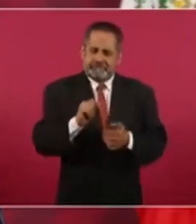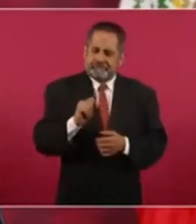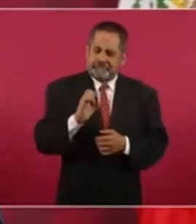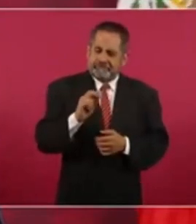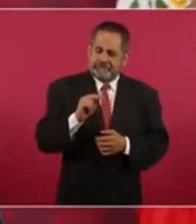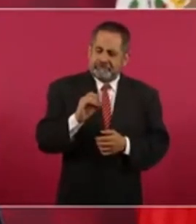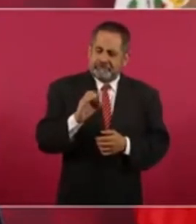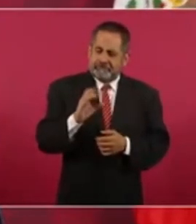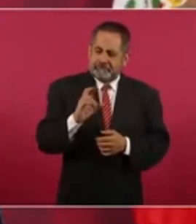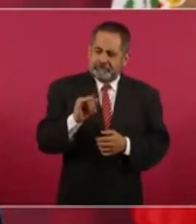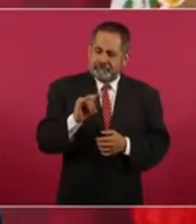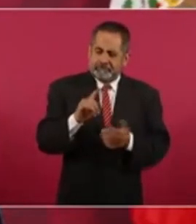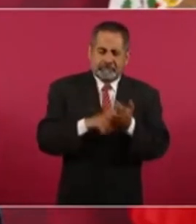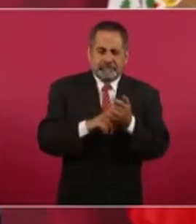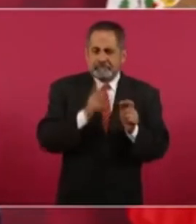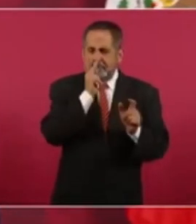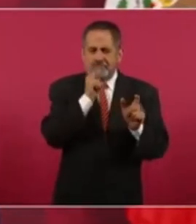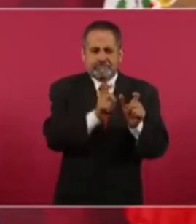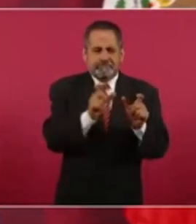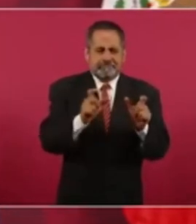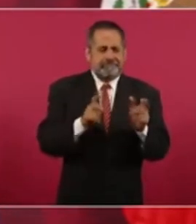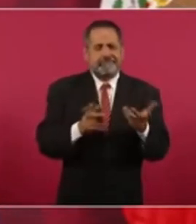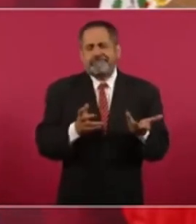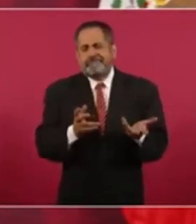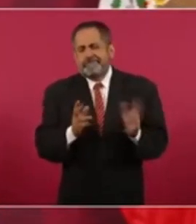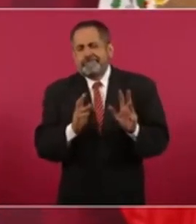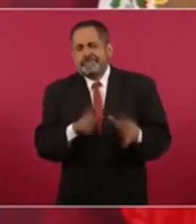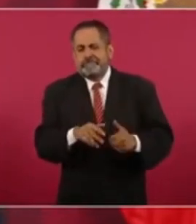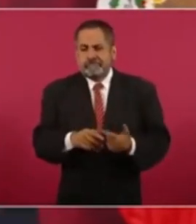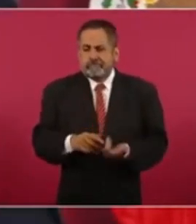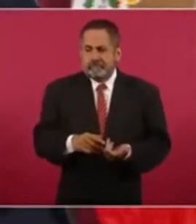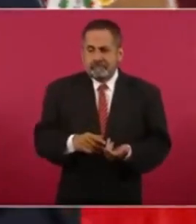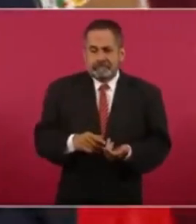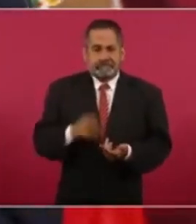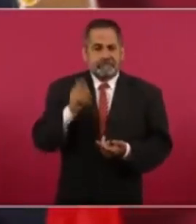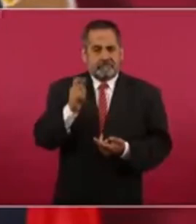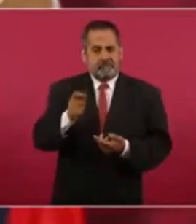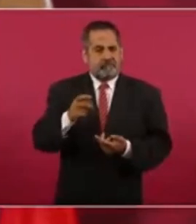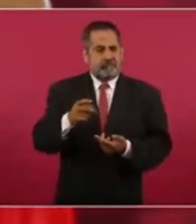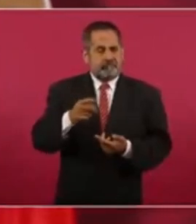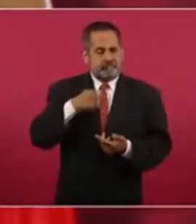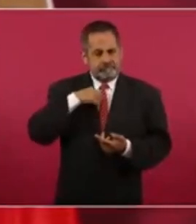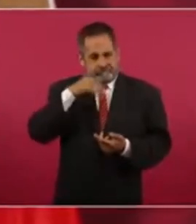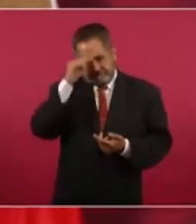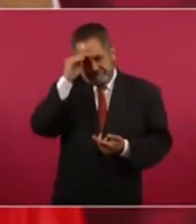con los tecnicismos, pues nunca vamos a poder